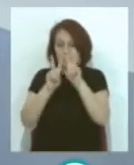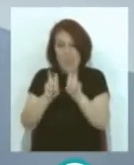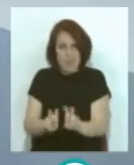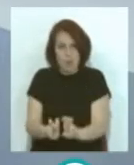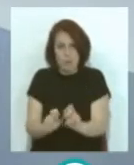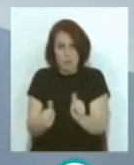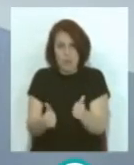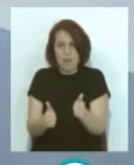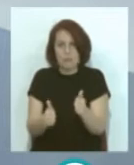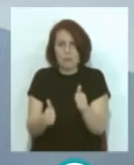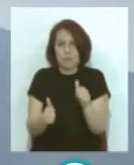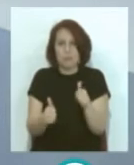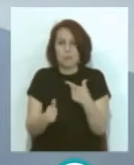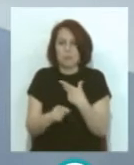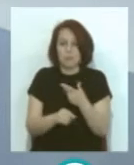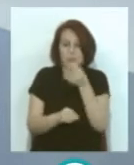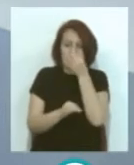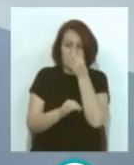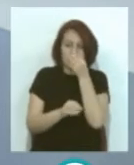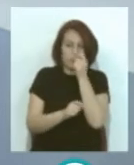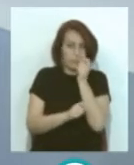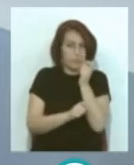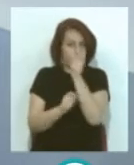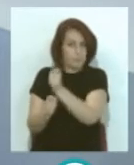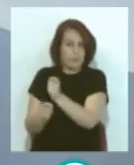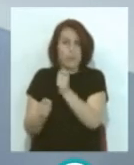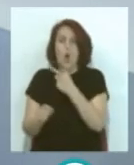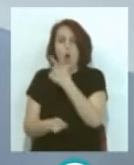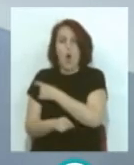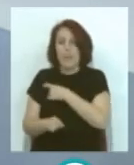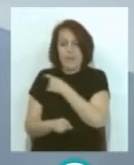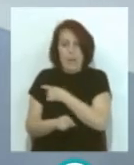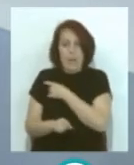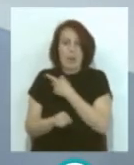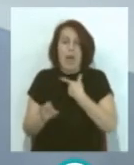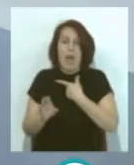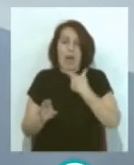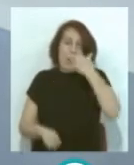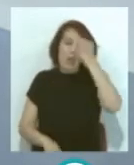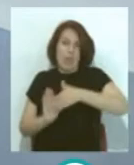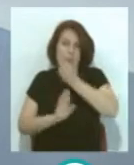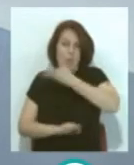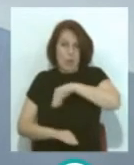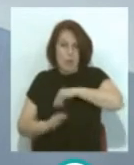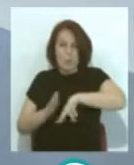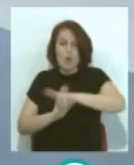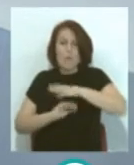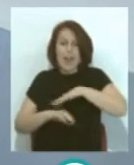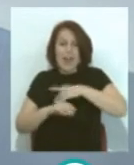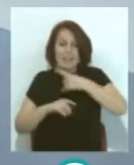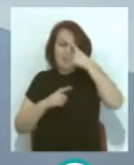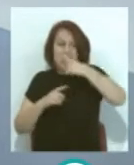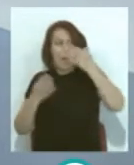investigación, eso pasa al Comité de Competición de la Real Federación Española de Fútbol para aclarar todo lo que es. Y me